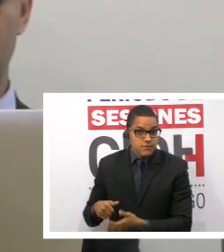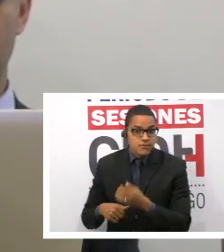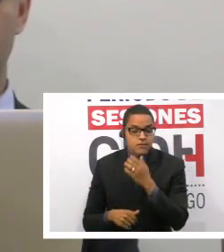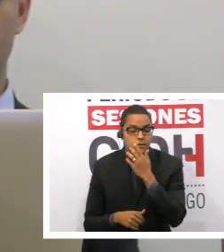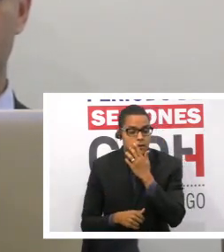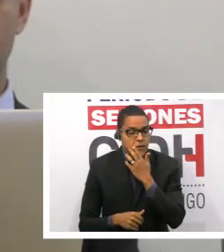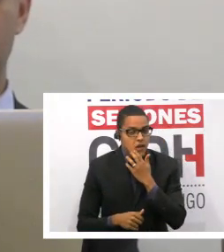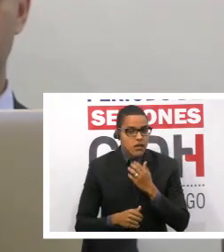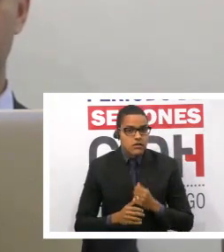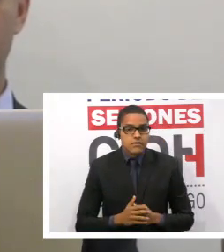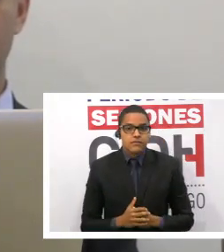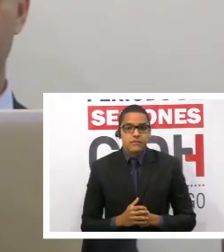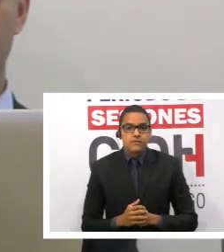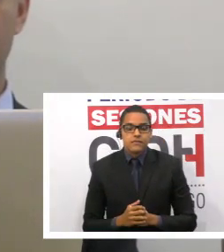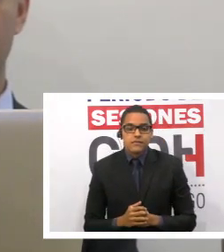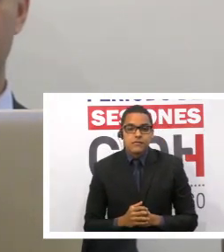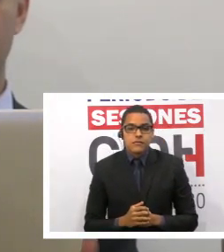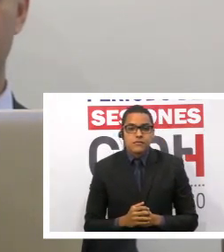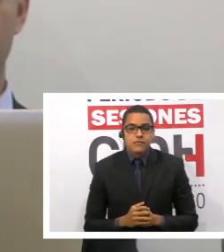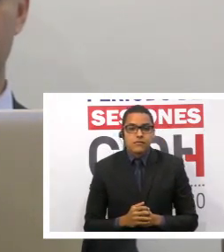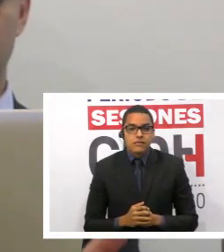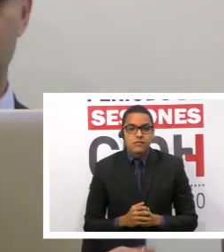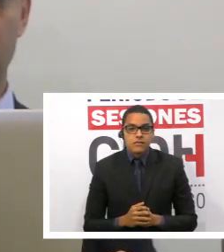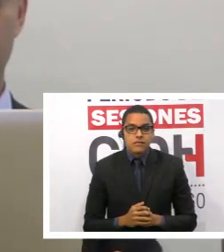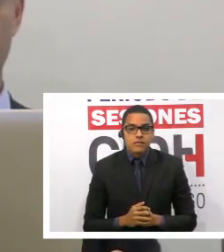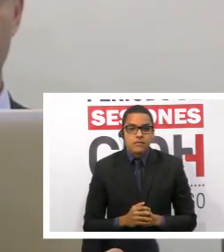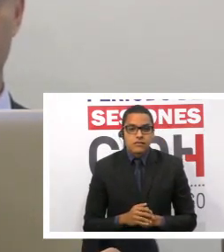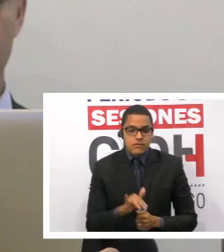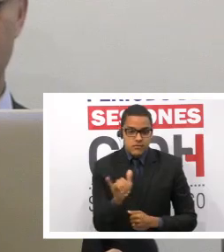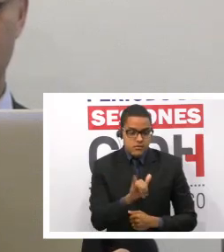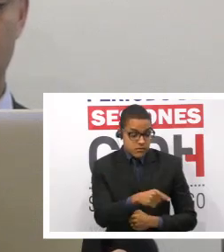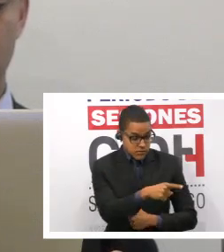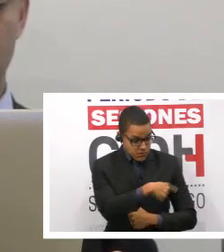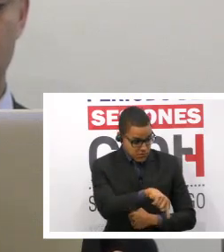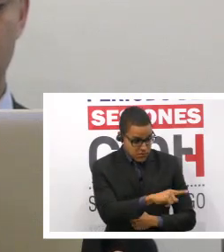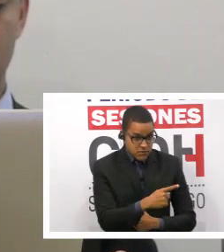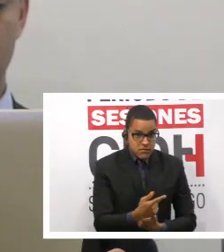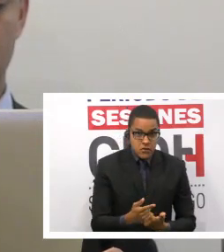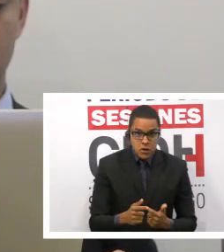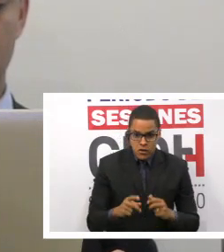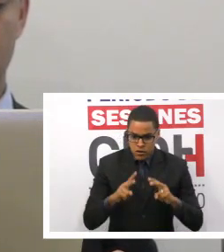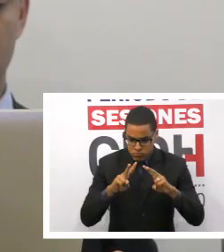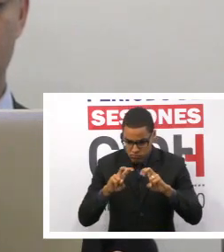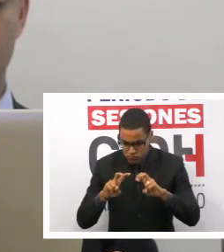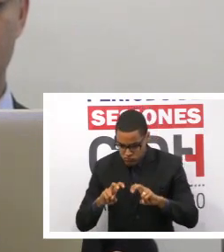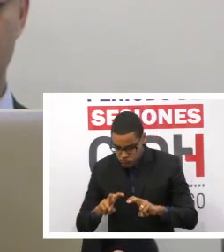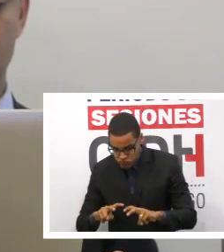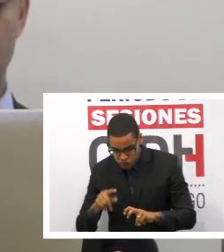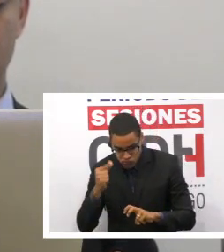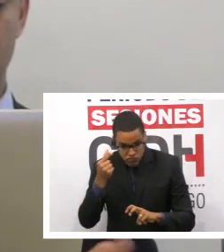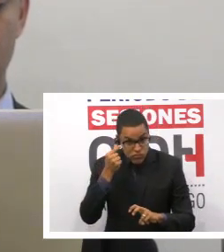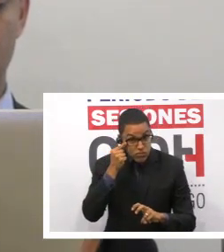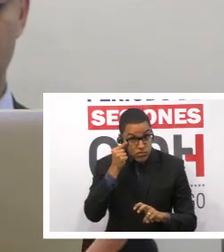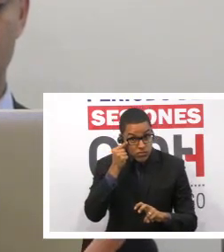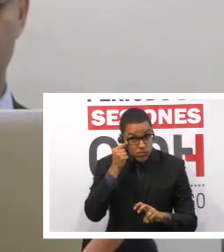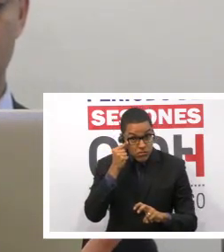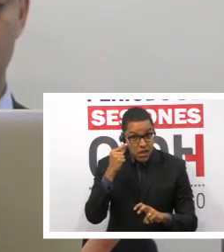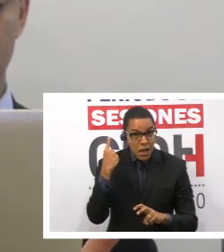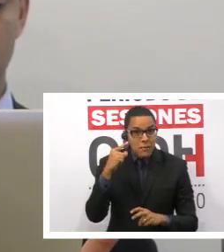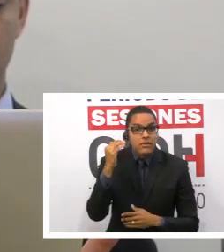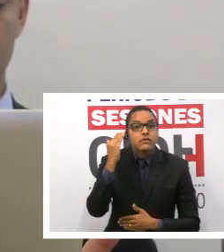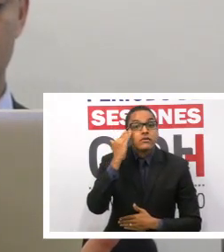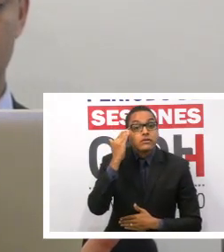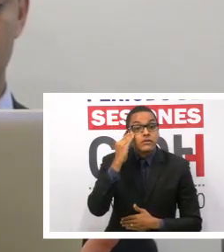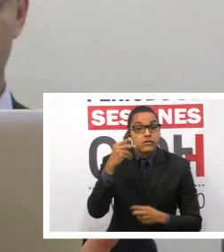por el comité de expertos en política tributaria un órgano técnico de reconocidos expertos convocados por el gobierno tales como ampliar la